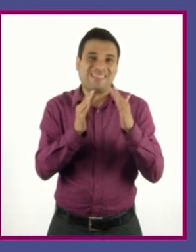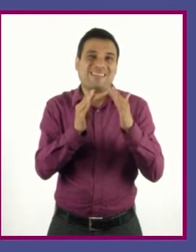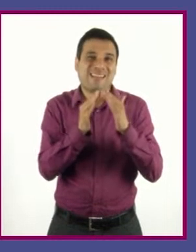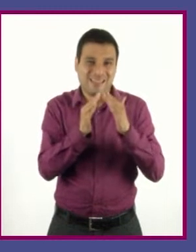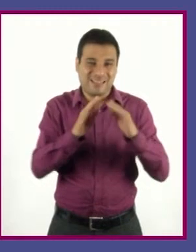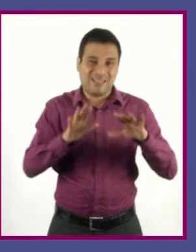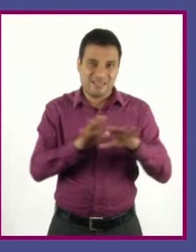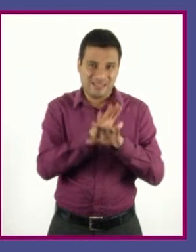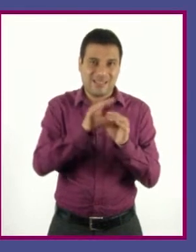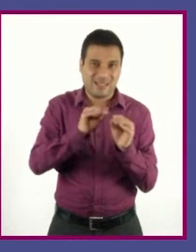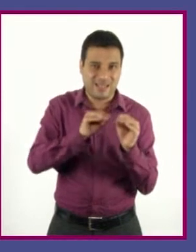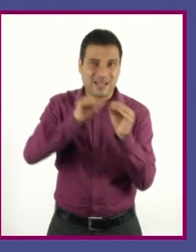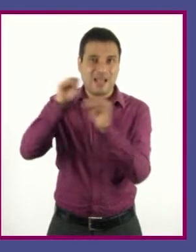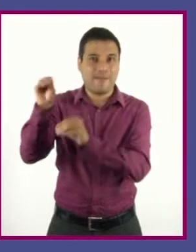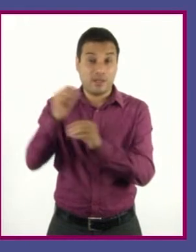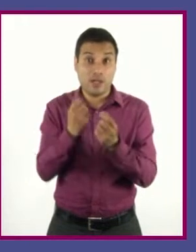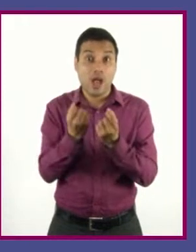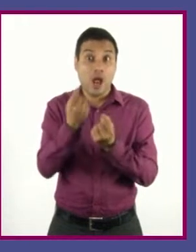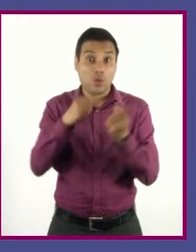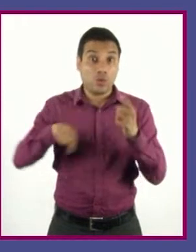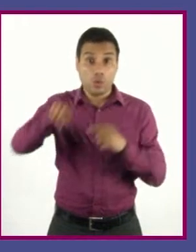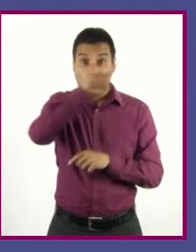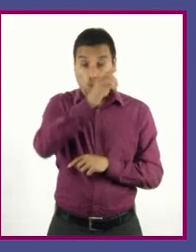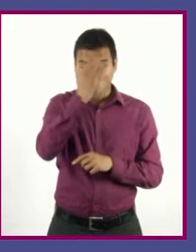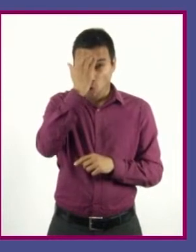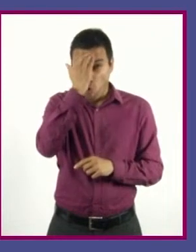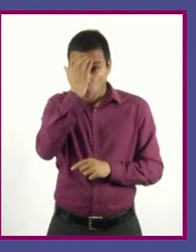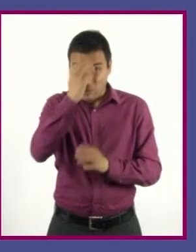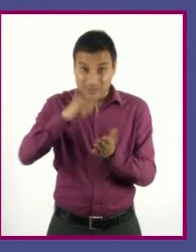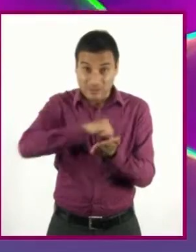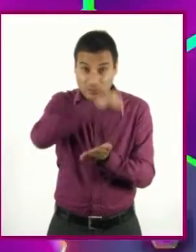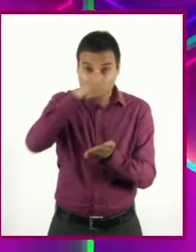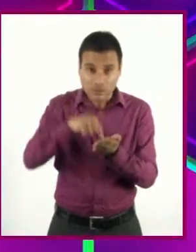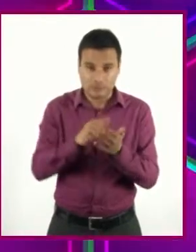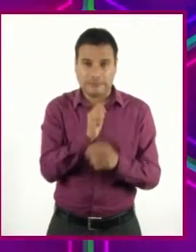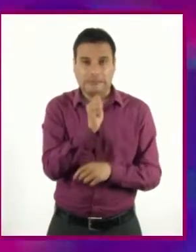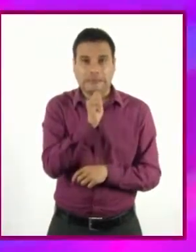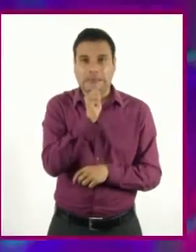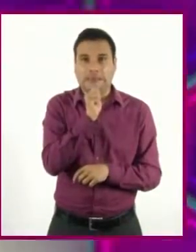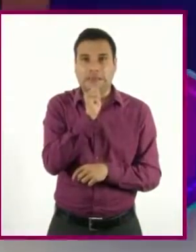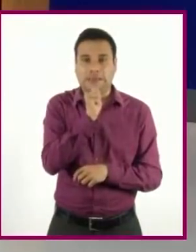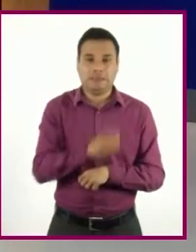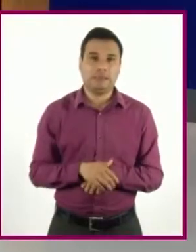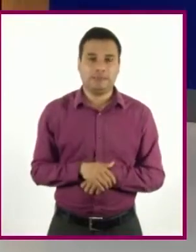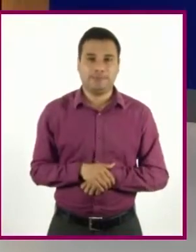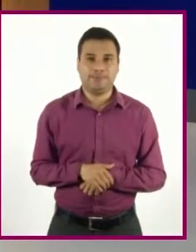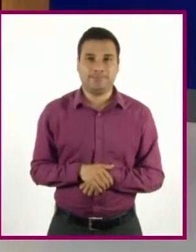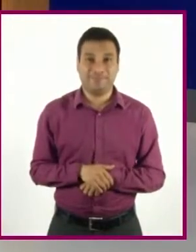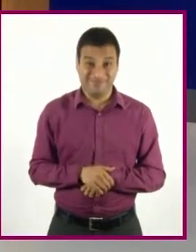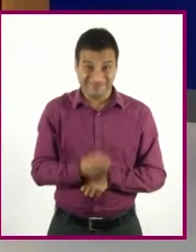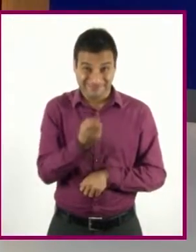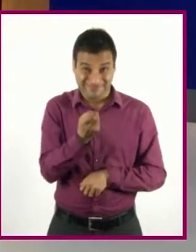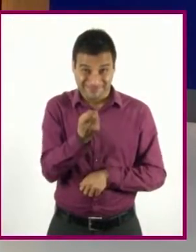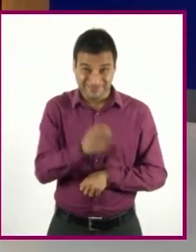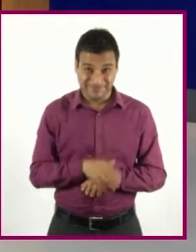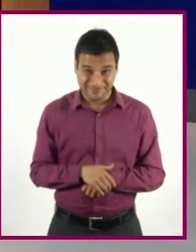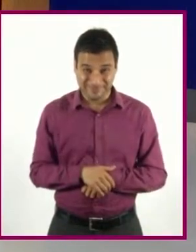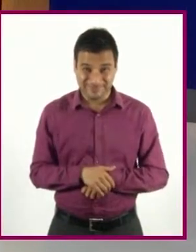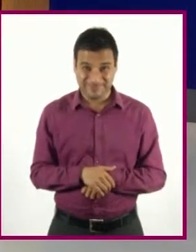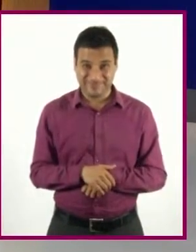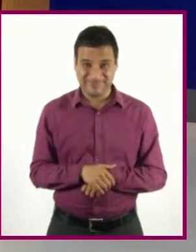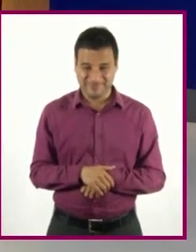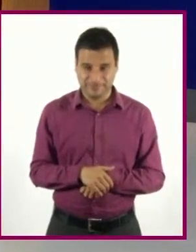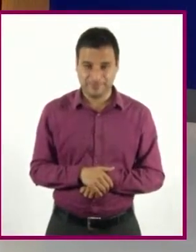y otros no conocen muy bien el lugar donde viven. En este caso, teniendo muy presente